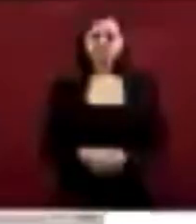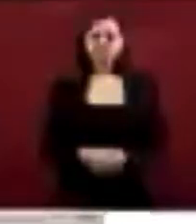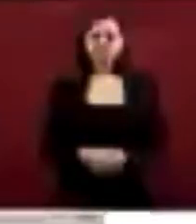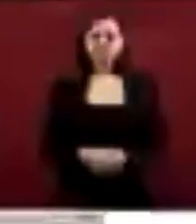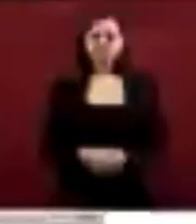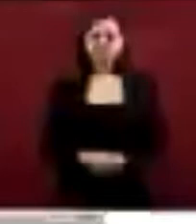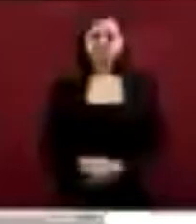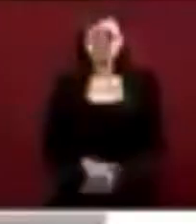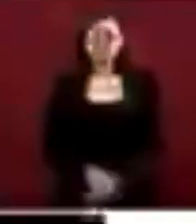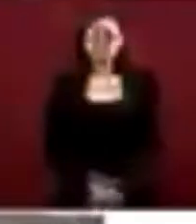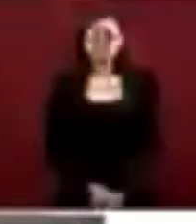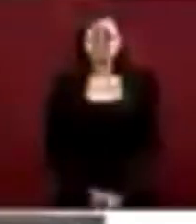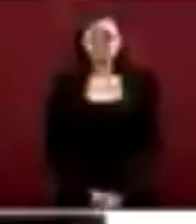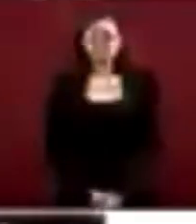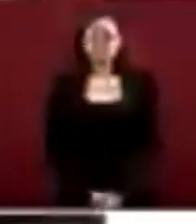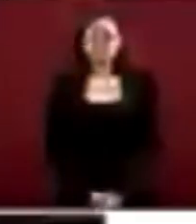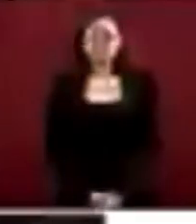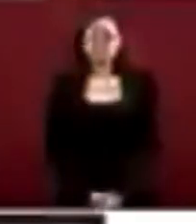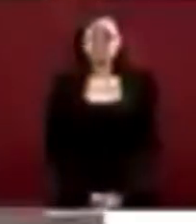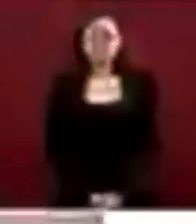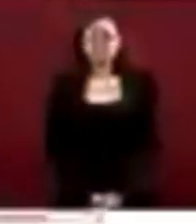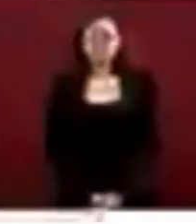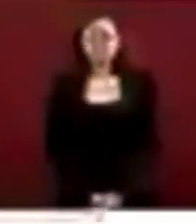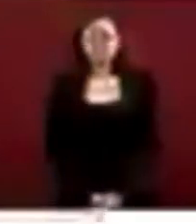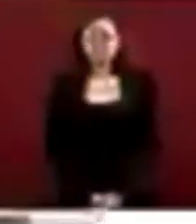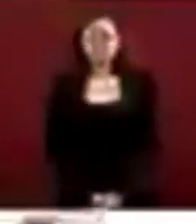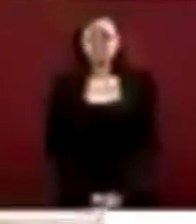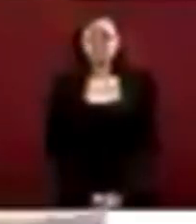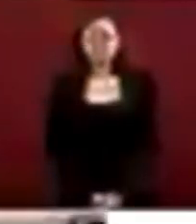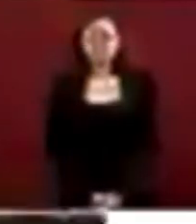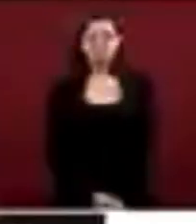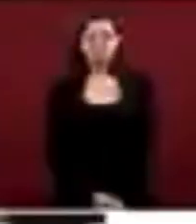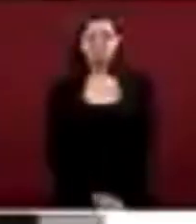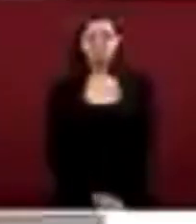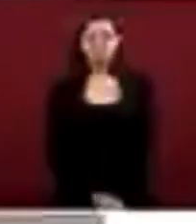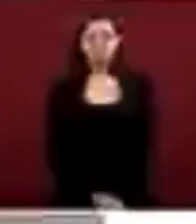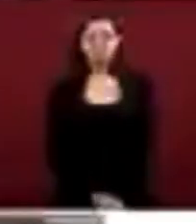bien. Estamos bien. Tranquila. Manténla, güey.